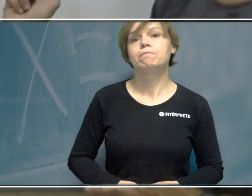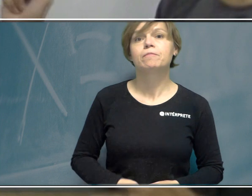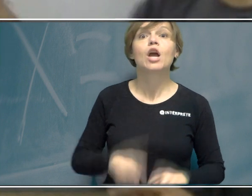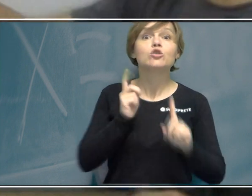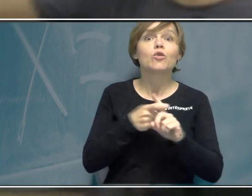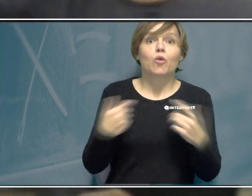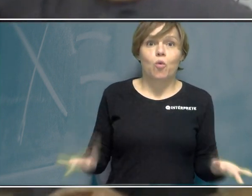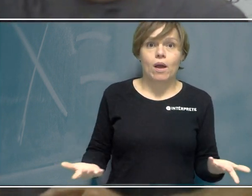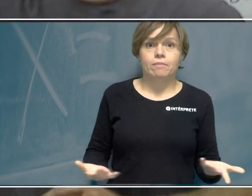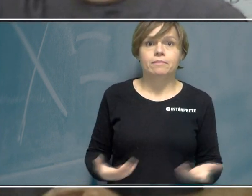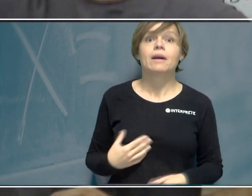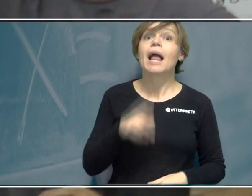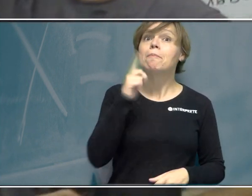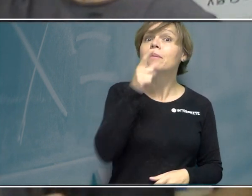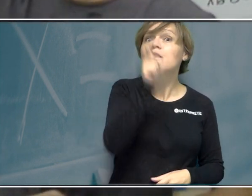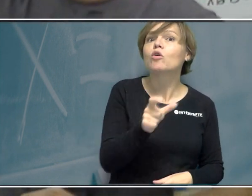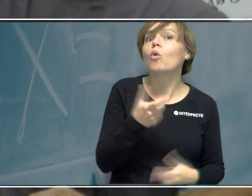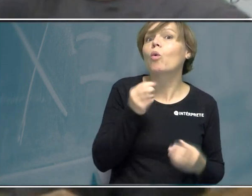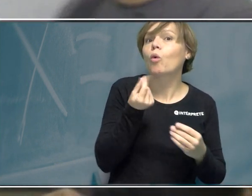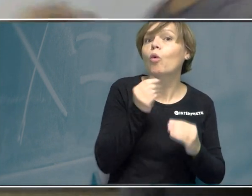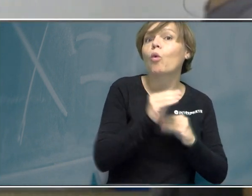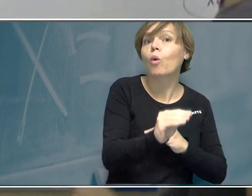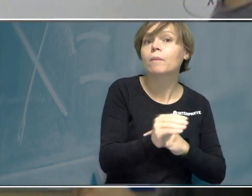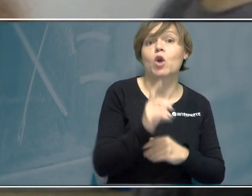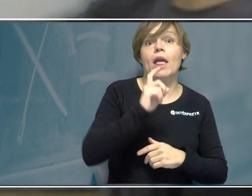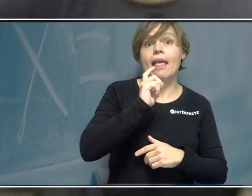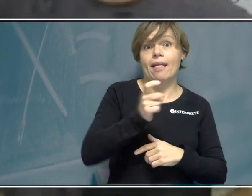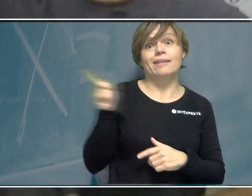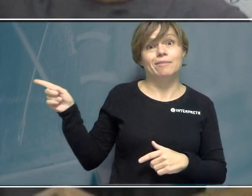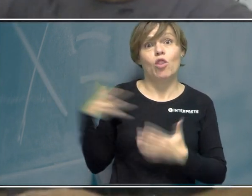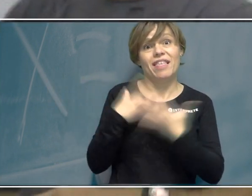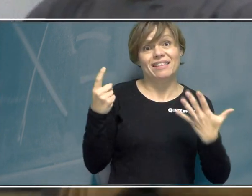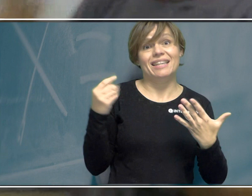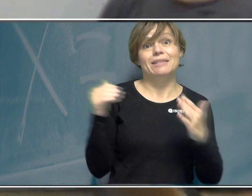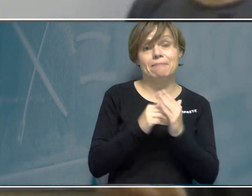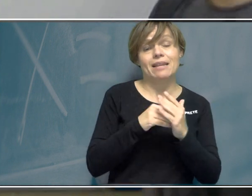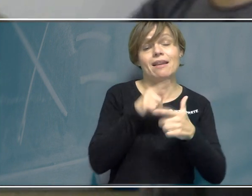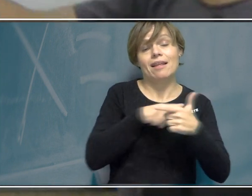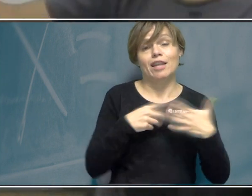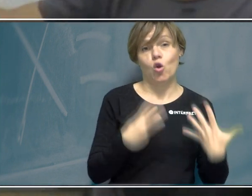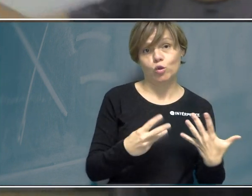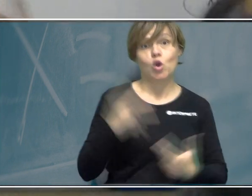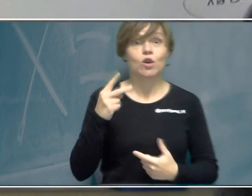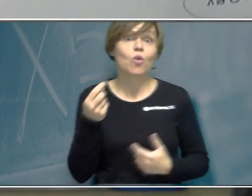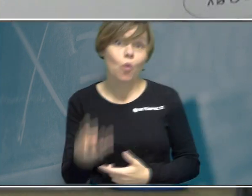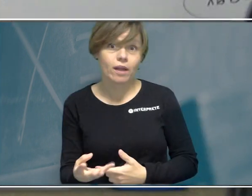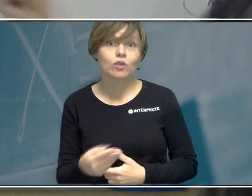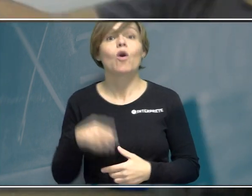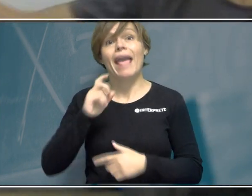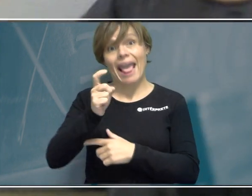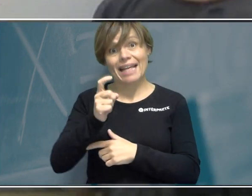¿Cuál sería la solución del ejercicio? ¿Qué le toca al primero? Ese valor de la x, 16.000 entre 8. ¿Qué le toca al segundo? Ese valor de la